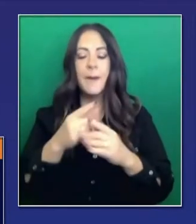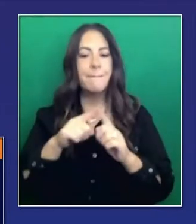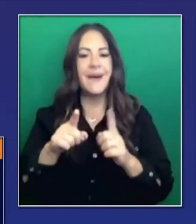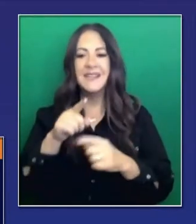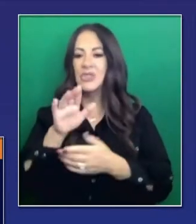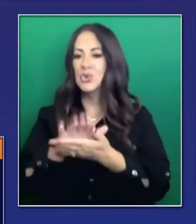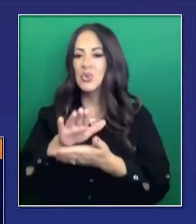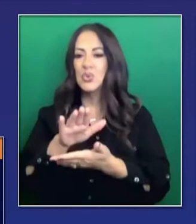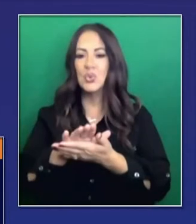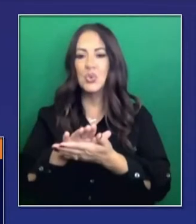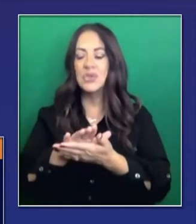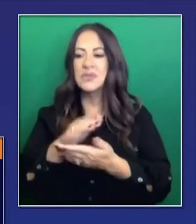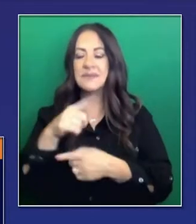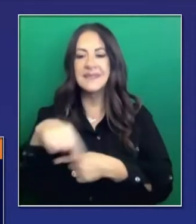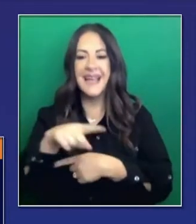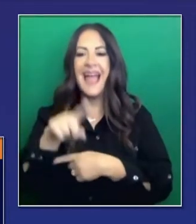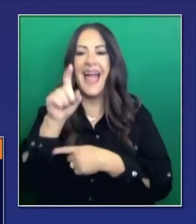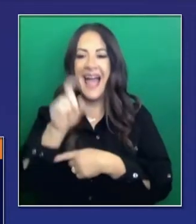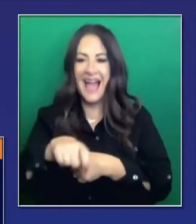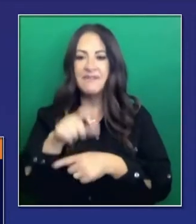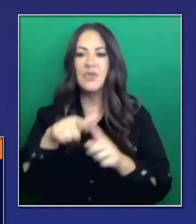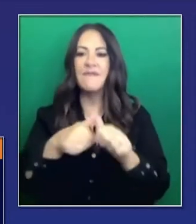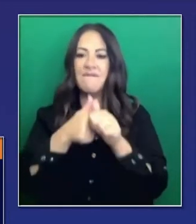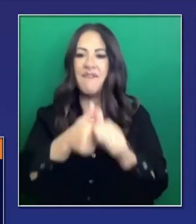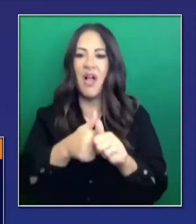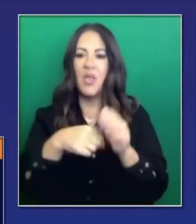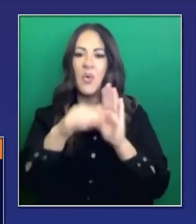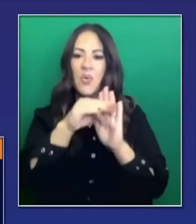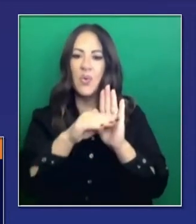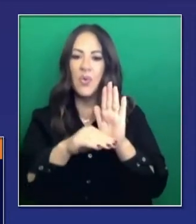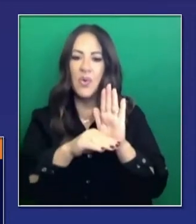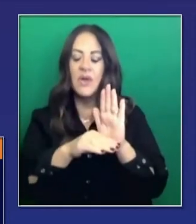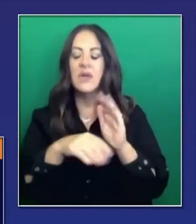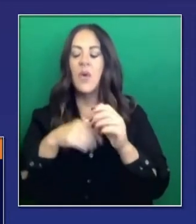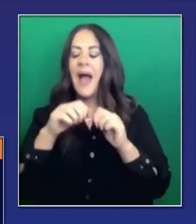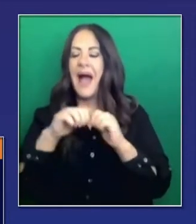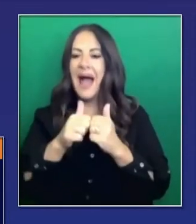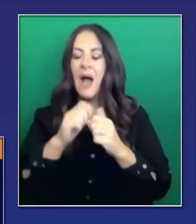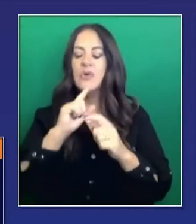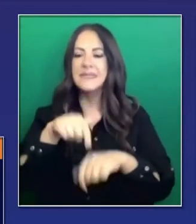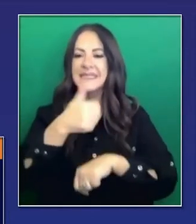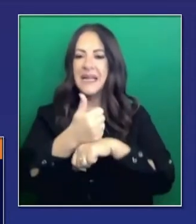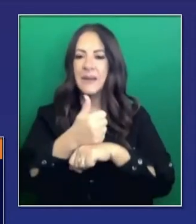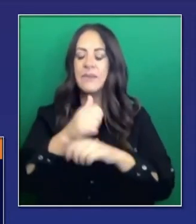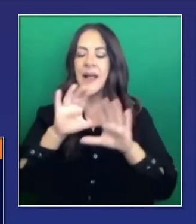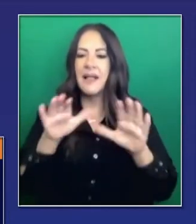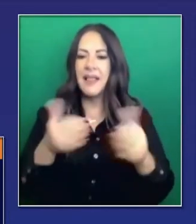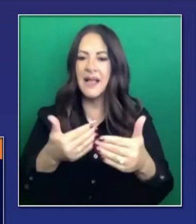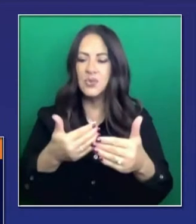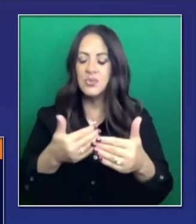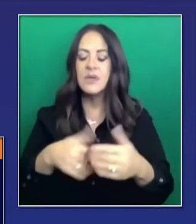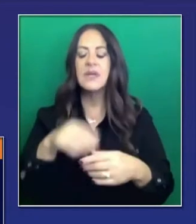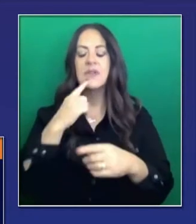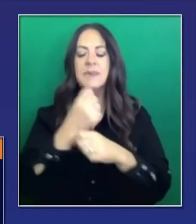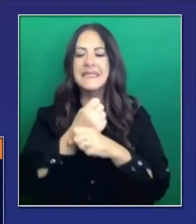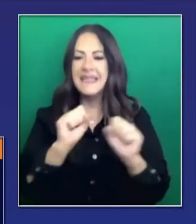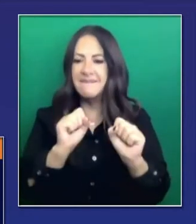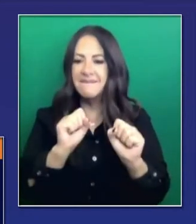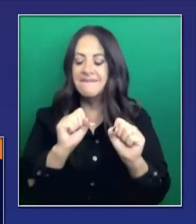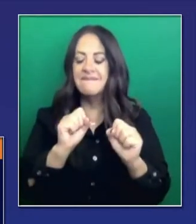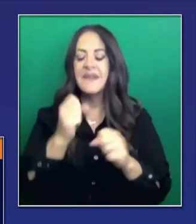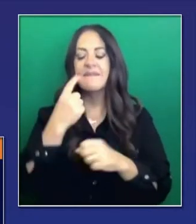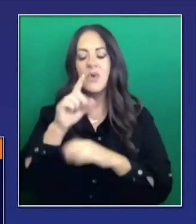a abordar la cuestión de seguridad. Tenemos que concentrarnos en estas medidas de mitigación. Tenemos que concentrarnos en